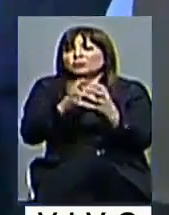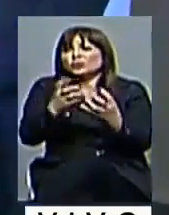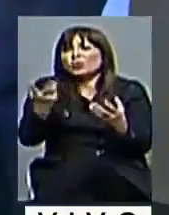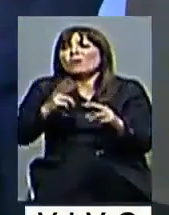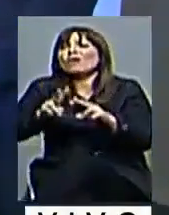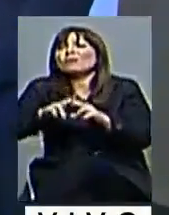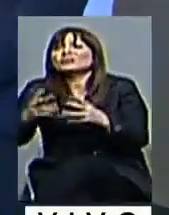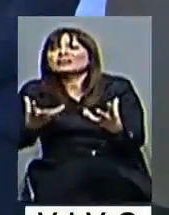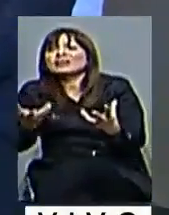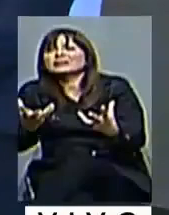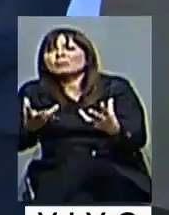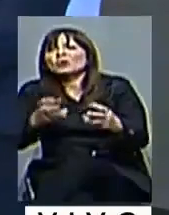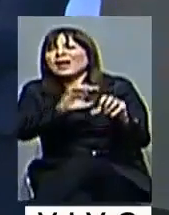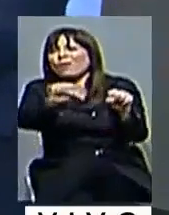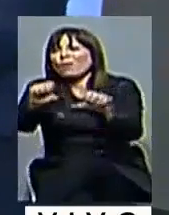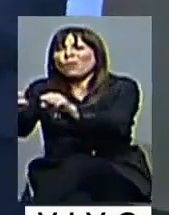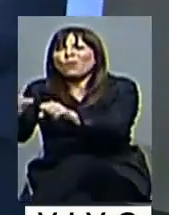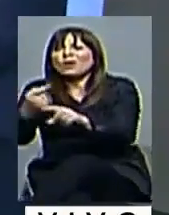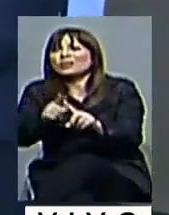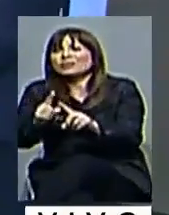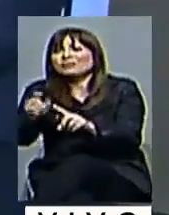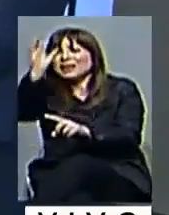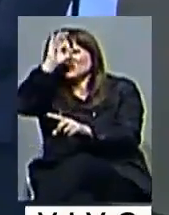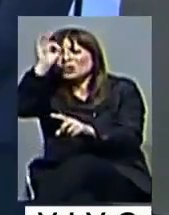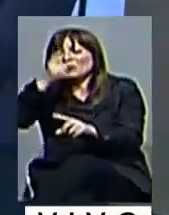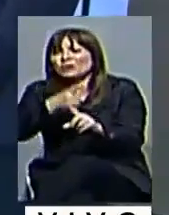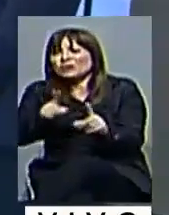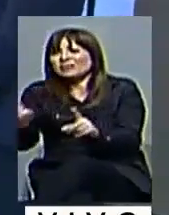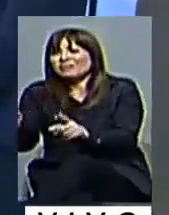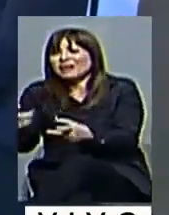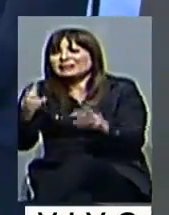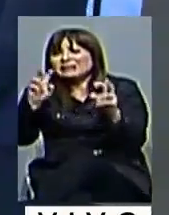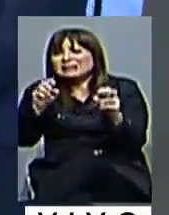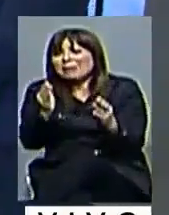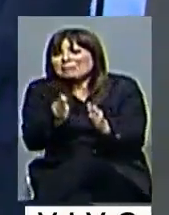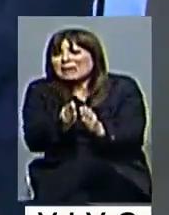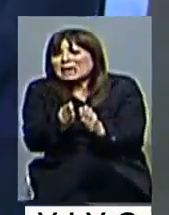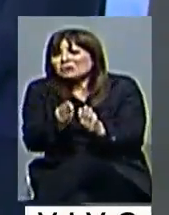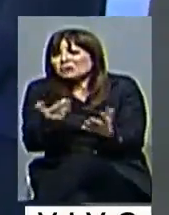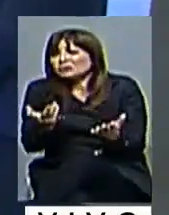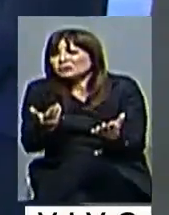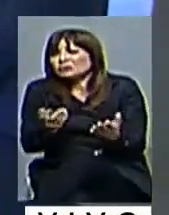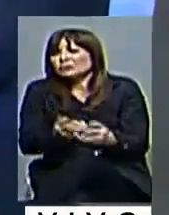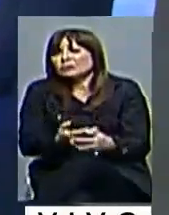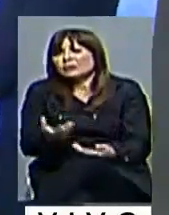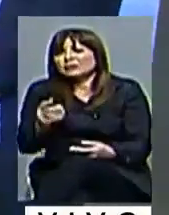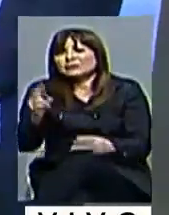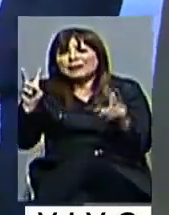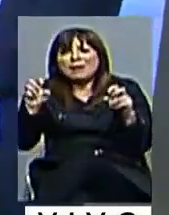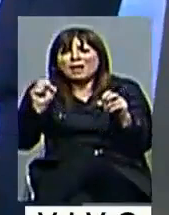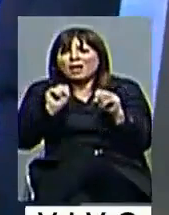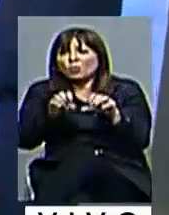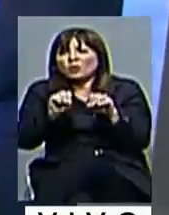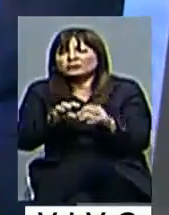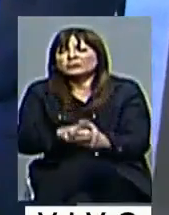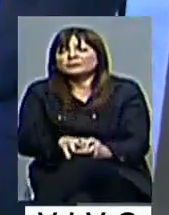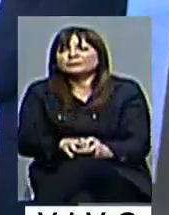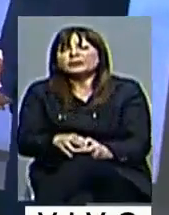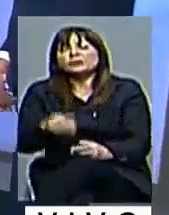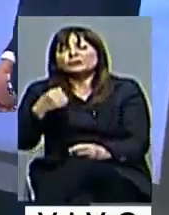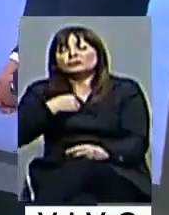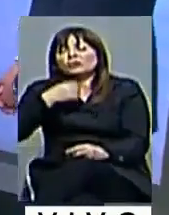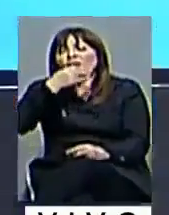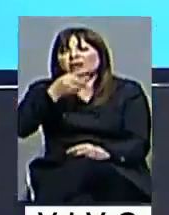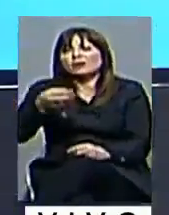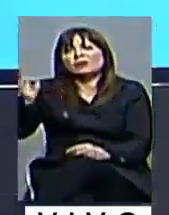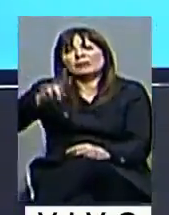apoyos o los acuerdos son distintos. Hay opiniones diversas en micro temas cuando uno habla de educación. Y lo primero, esta frase que ha repetido